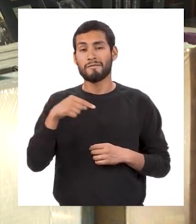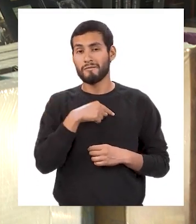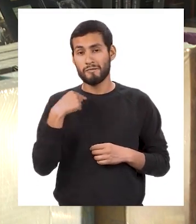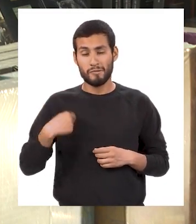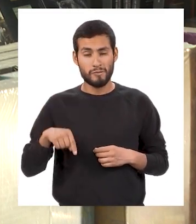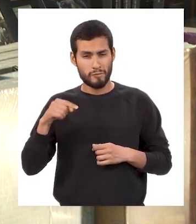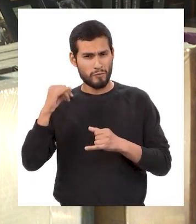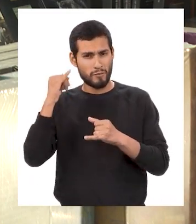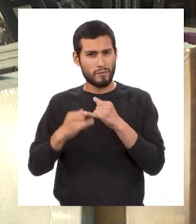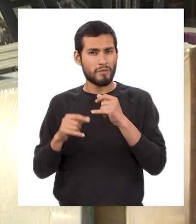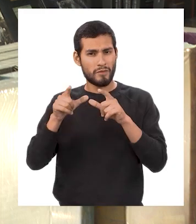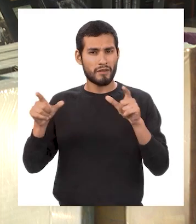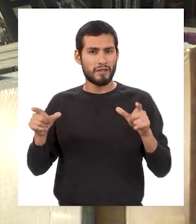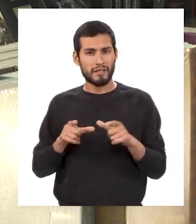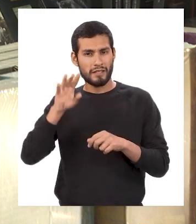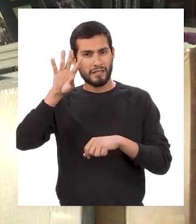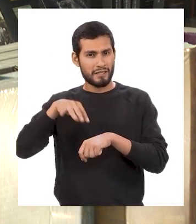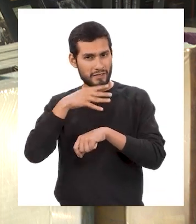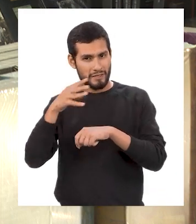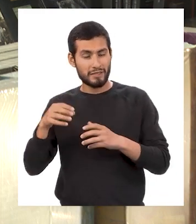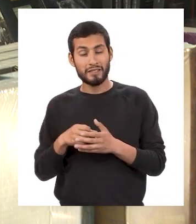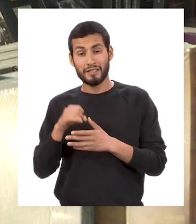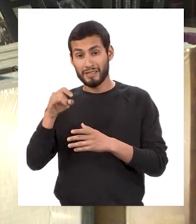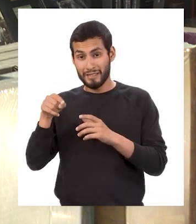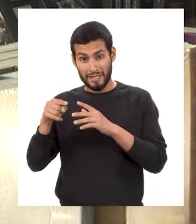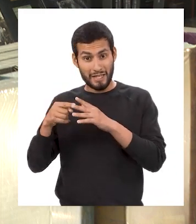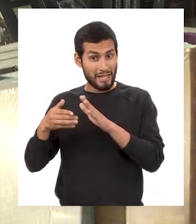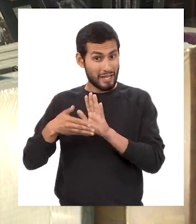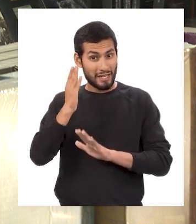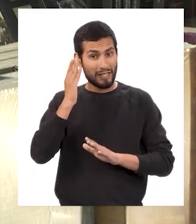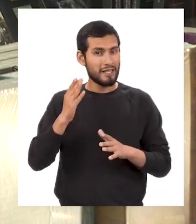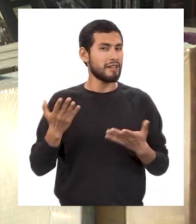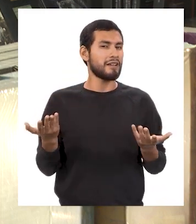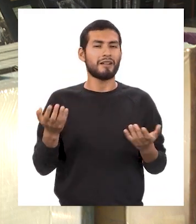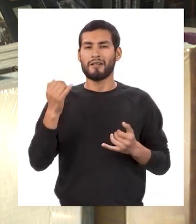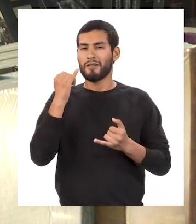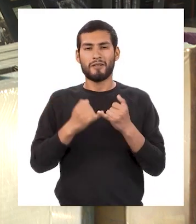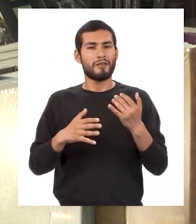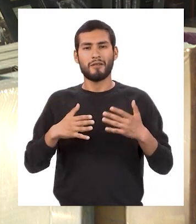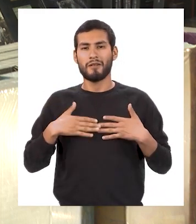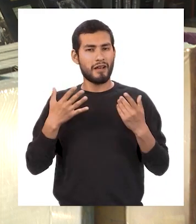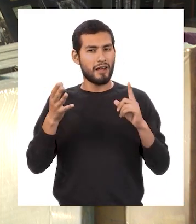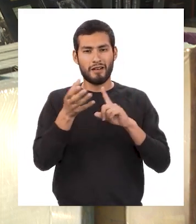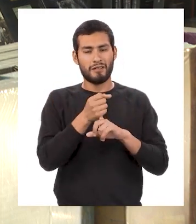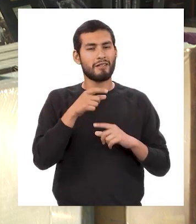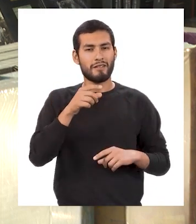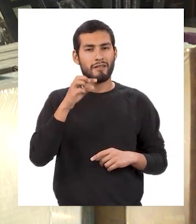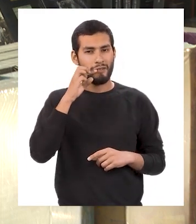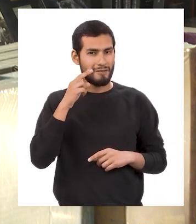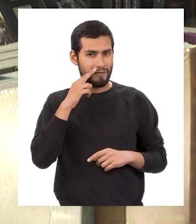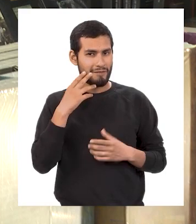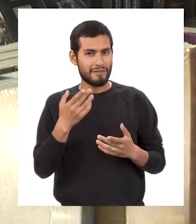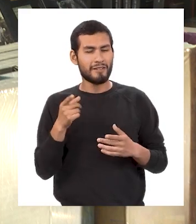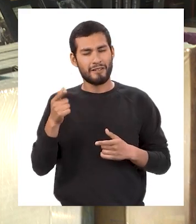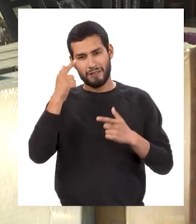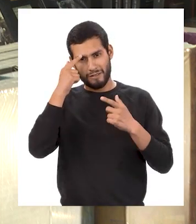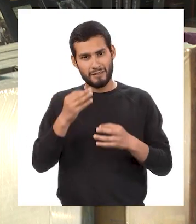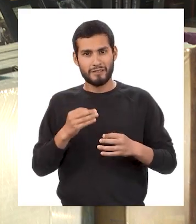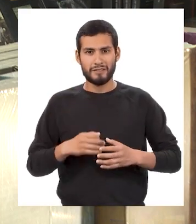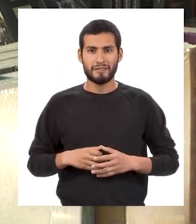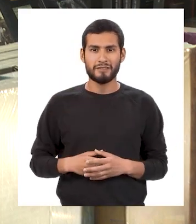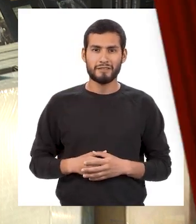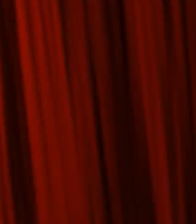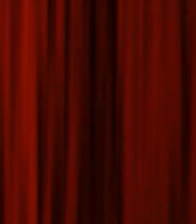que Hong Kong era la última colonia inglesa y si partían de ahí, probablemente no iba a poder atrapar a Fogg. Así que